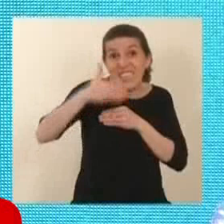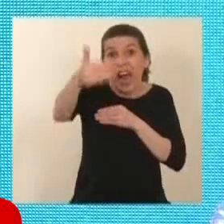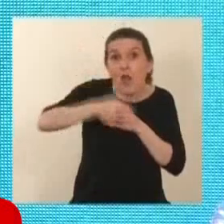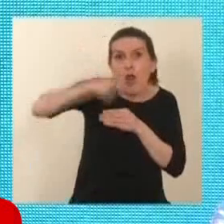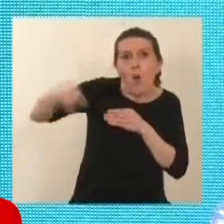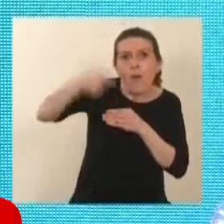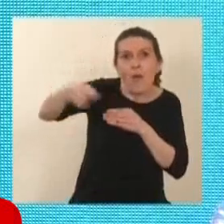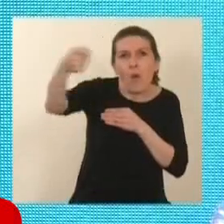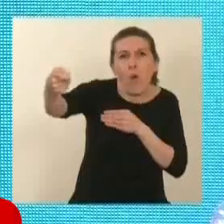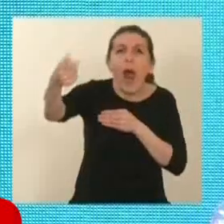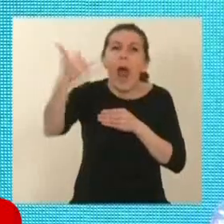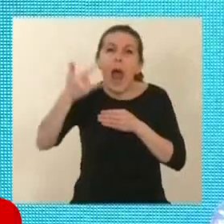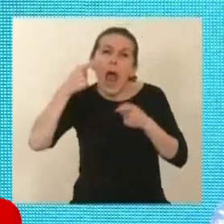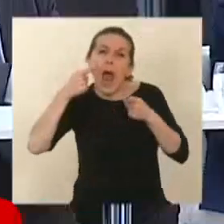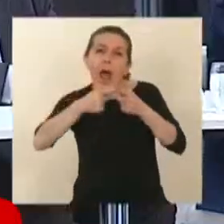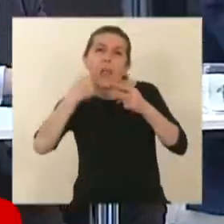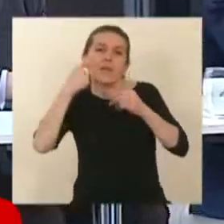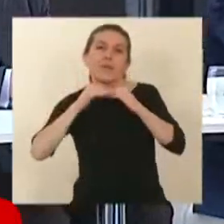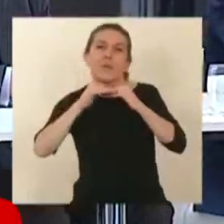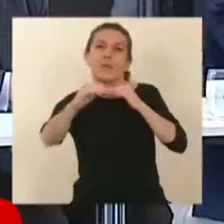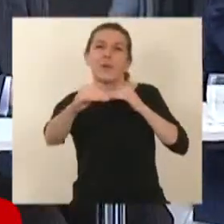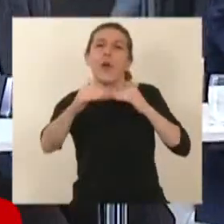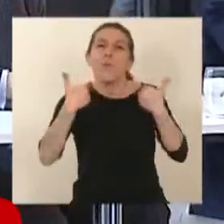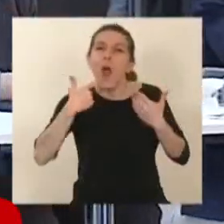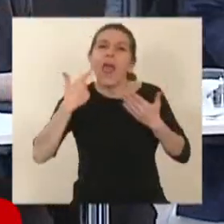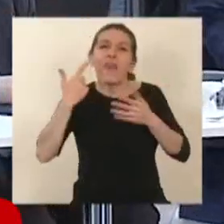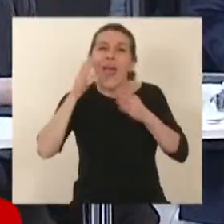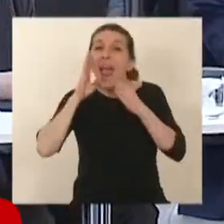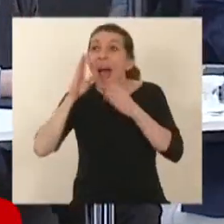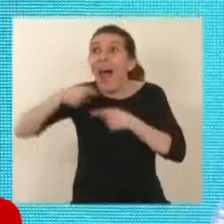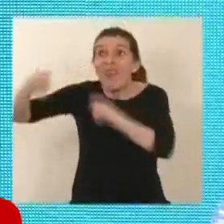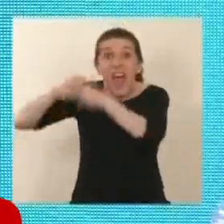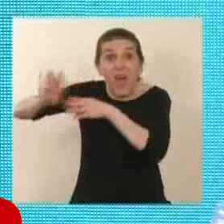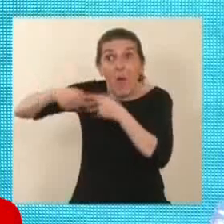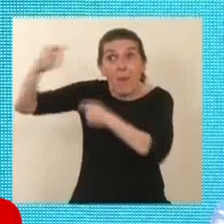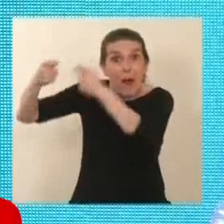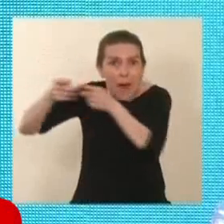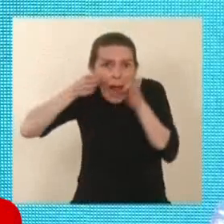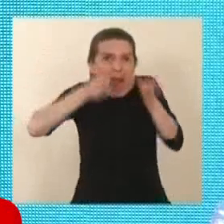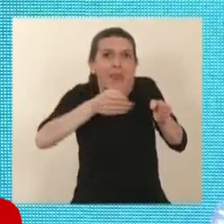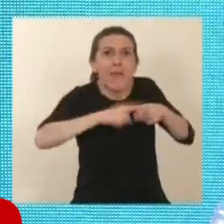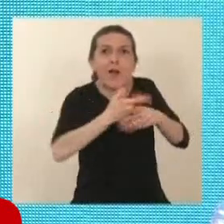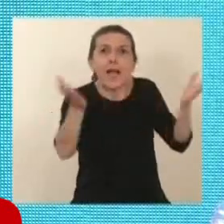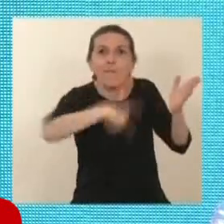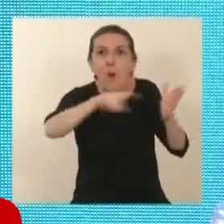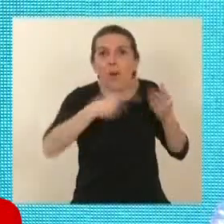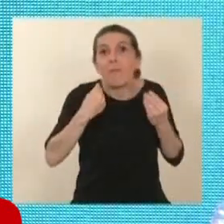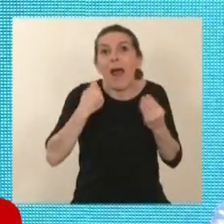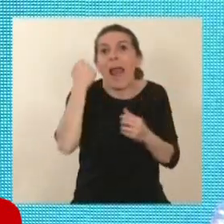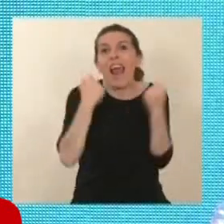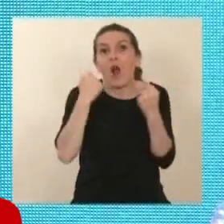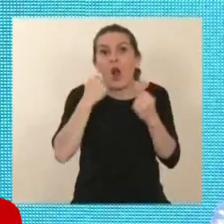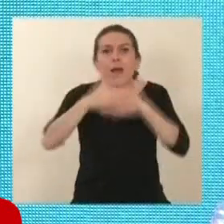horizonte financiero diferente para implementar políticas públicas en pos de recuperar a la economía y establecerla en un sendero de